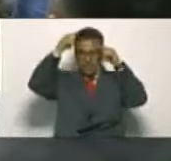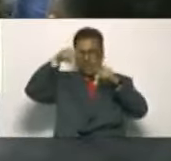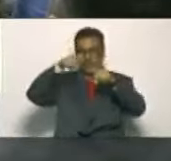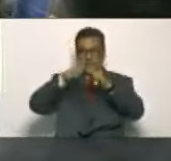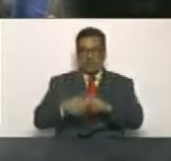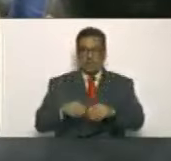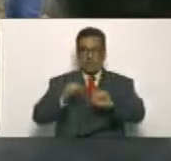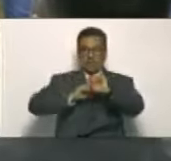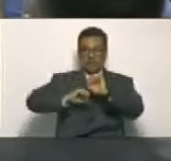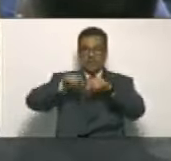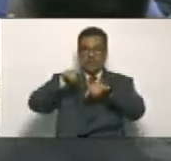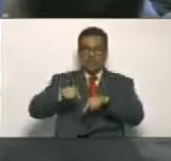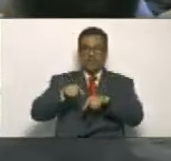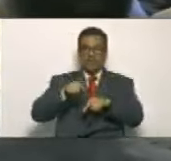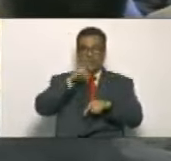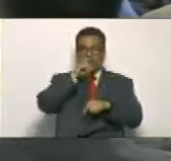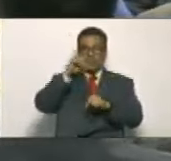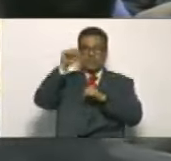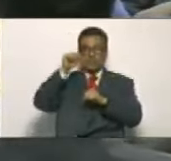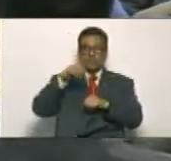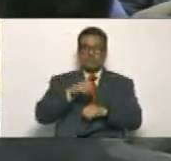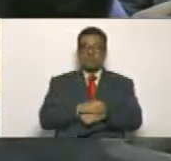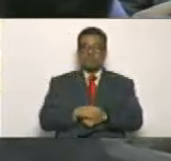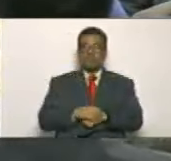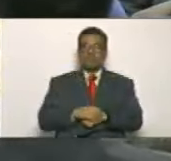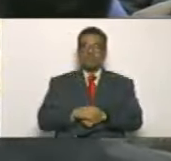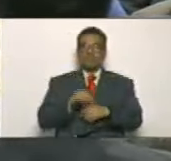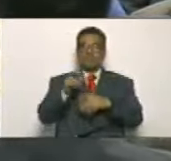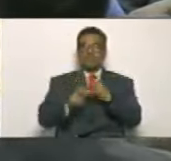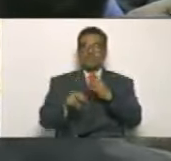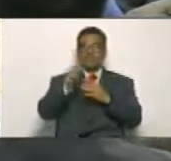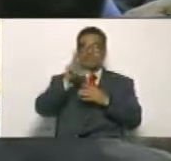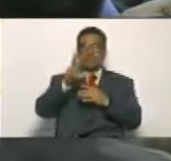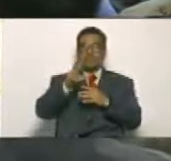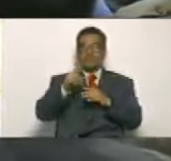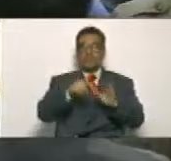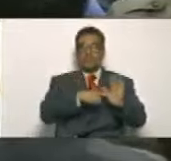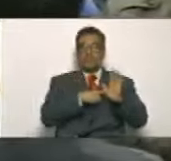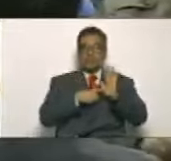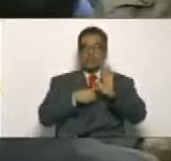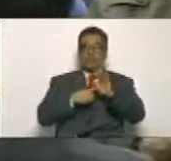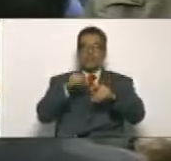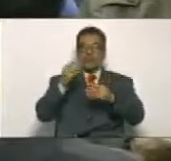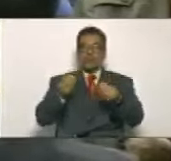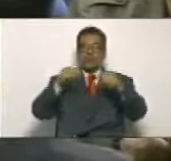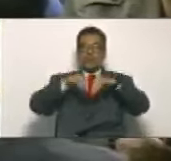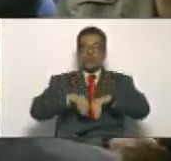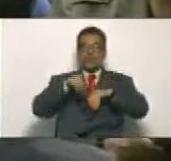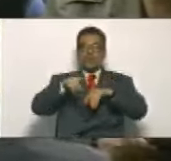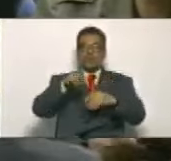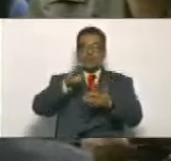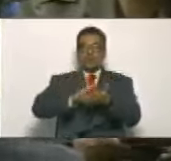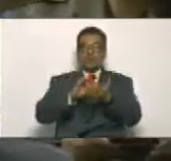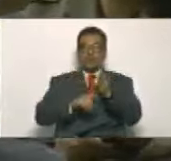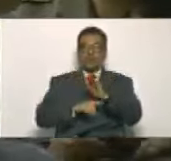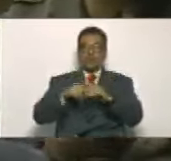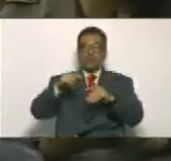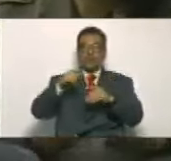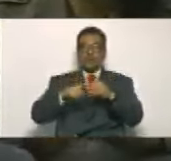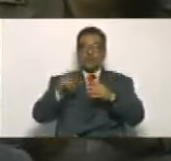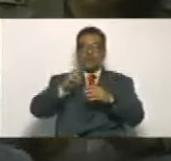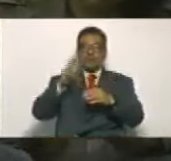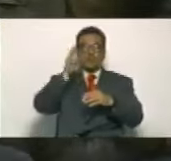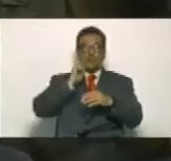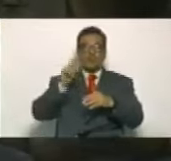por el presidente Nicolás Maduro Moro. Tercero, publicar el presente acuerdo en la Gaceta Oficial de la